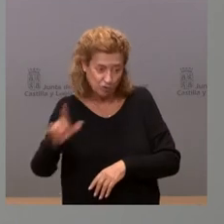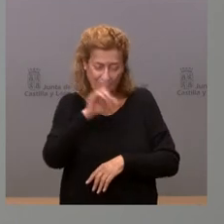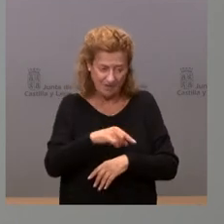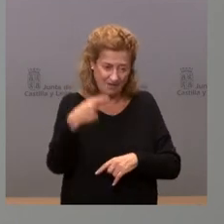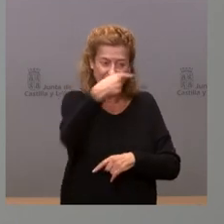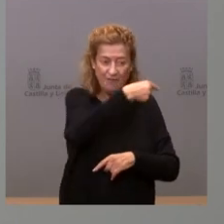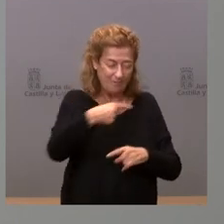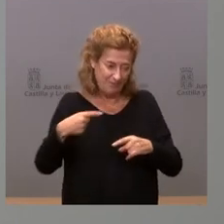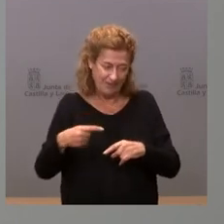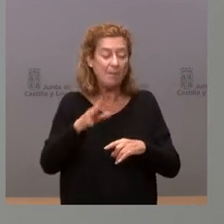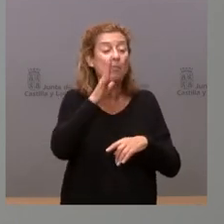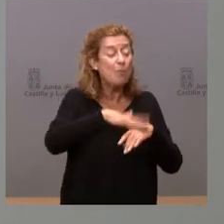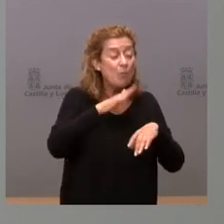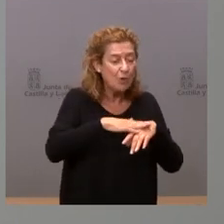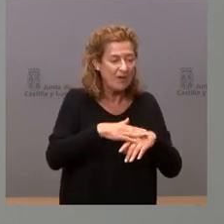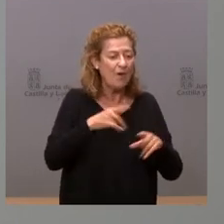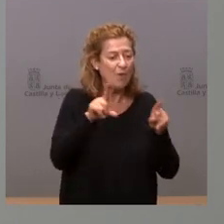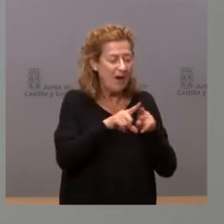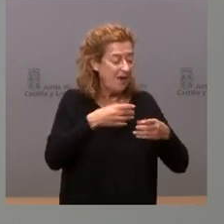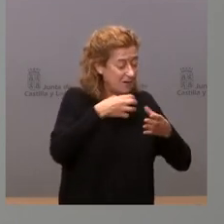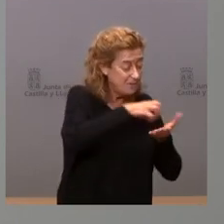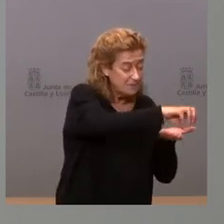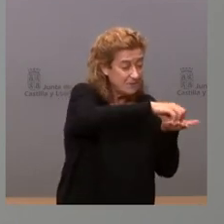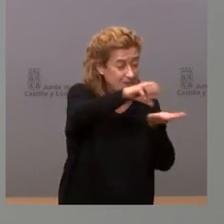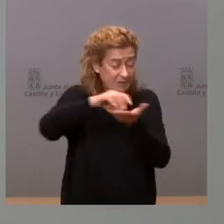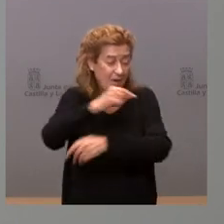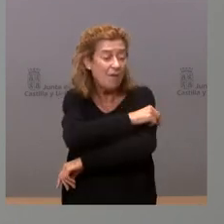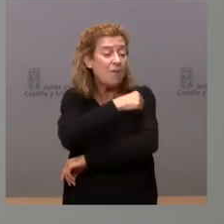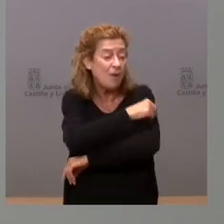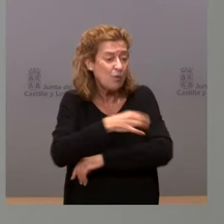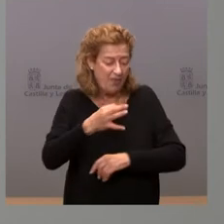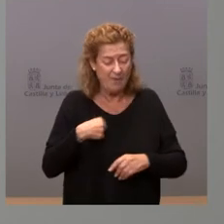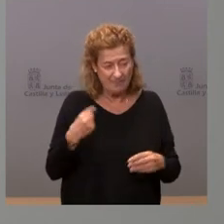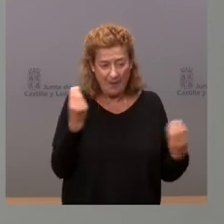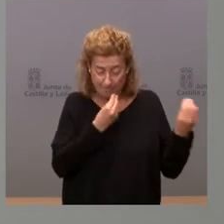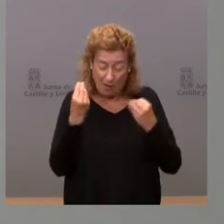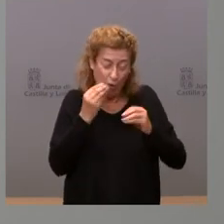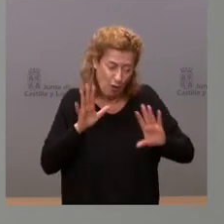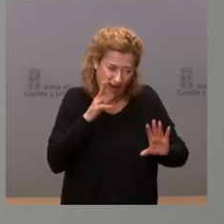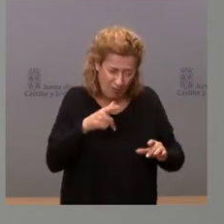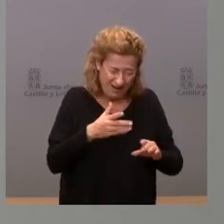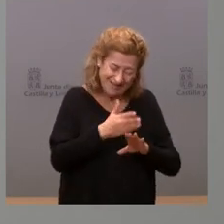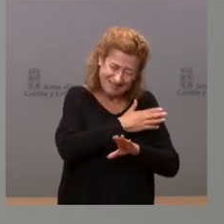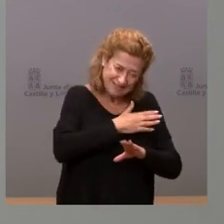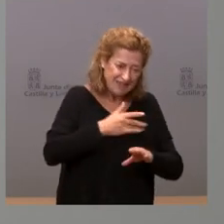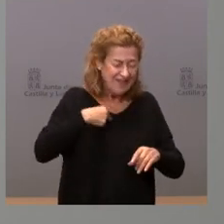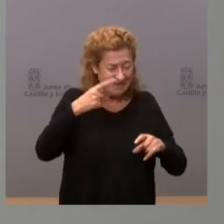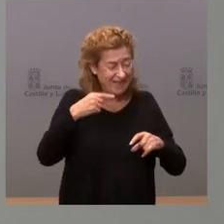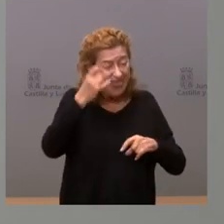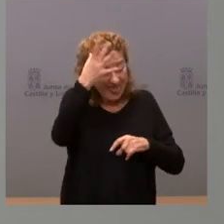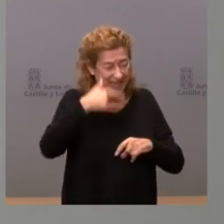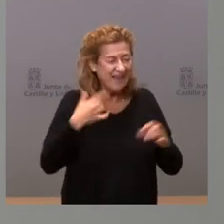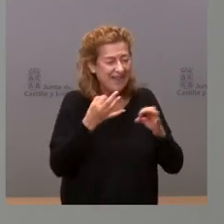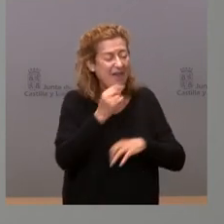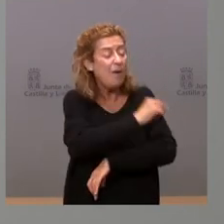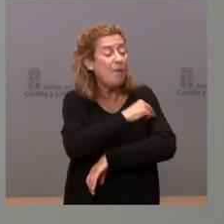porque la distribución de las vacunas pues acá tenemos que mejorar es realmente nuestra intención es que la